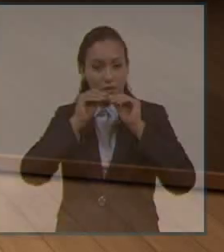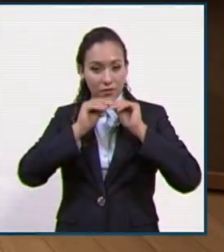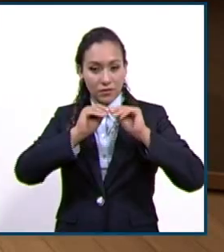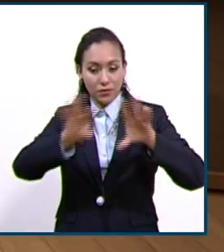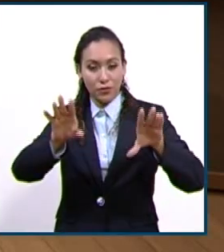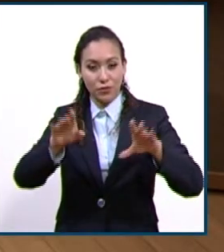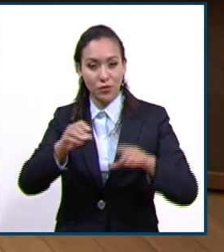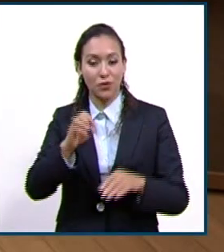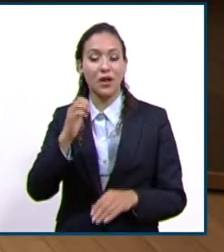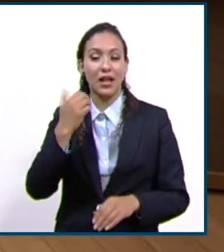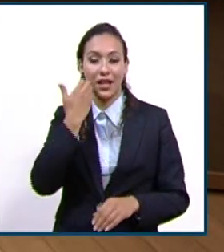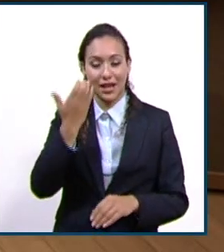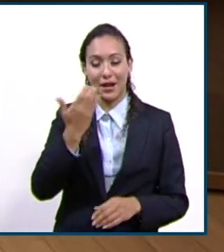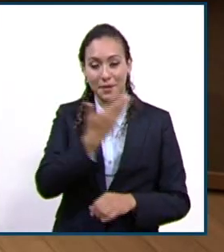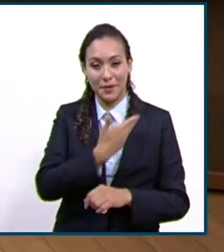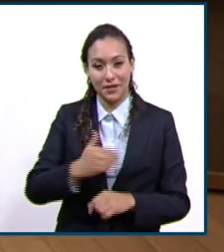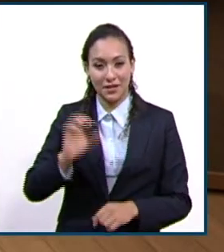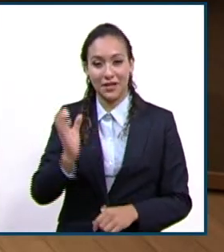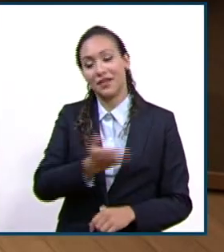Sheinbaum.